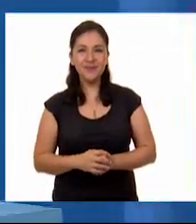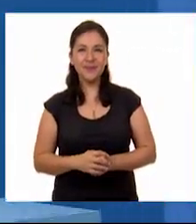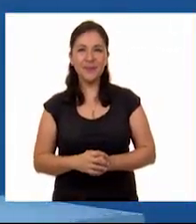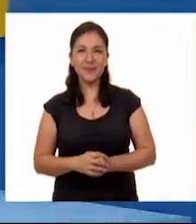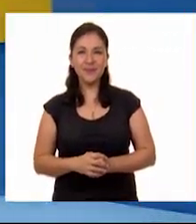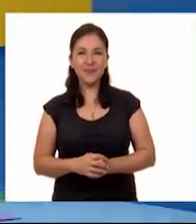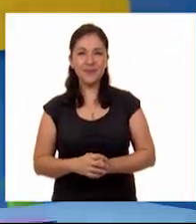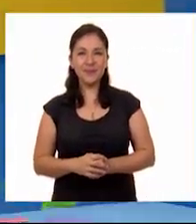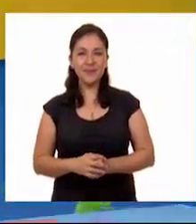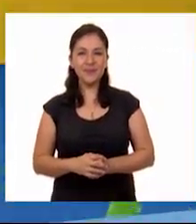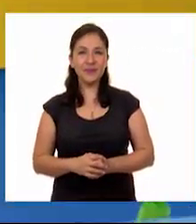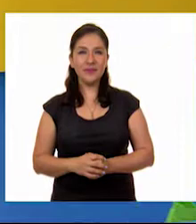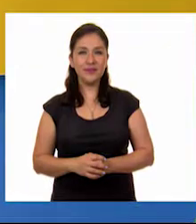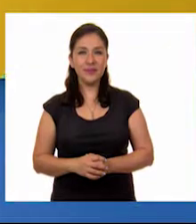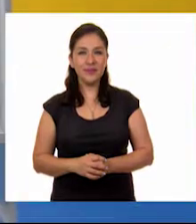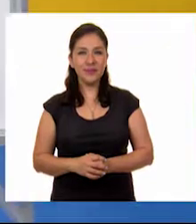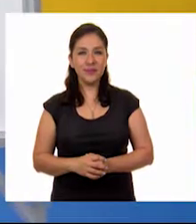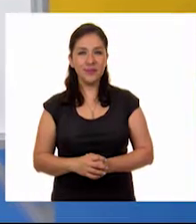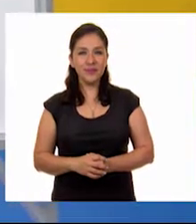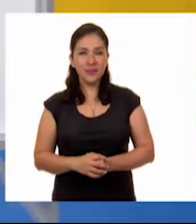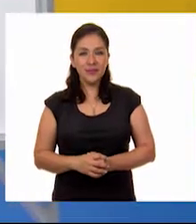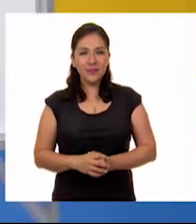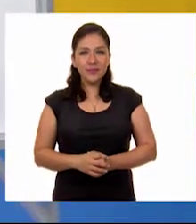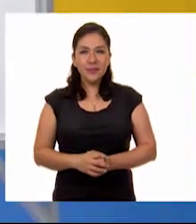Voy para allá entonces.